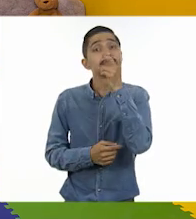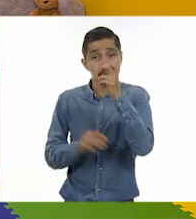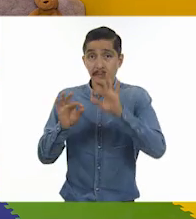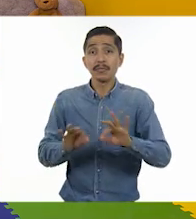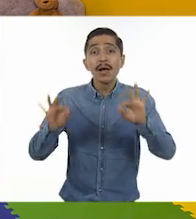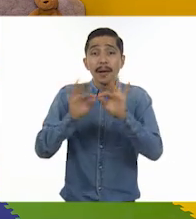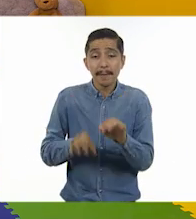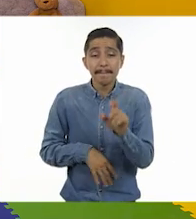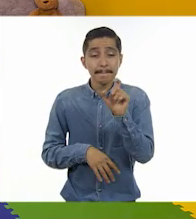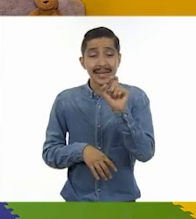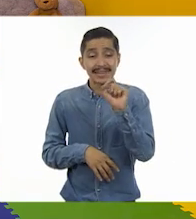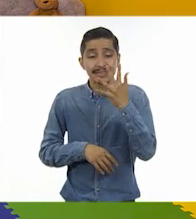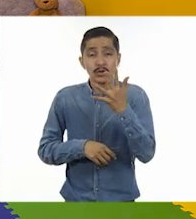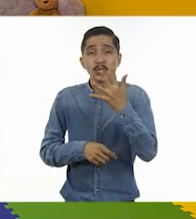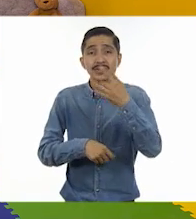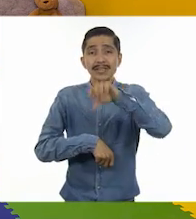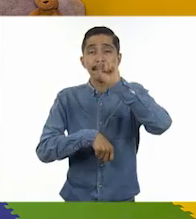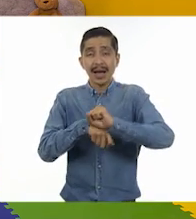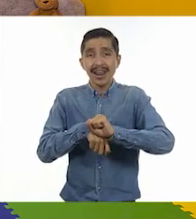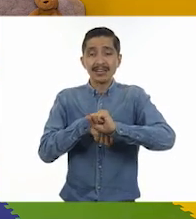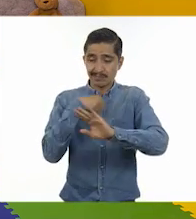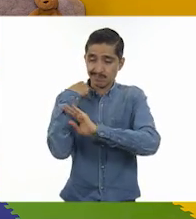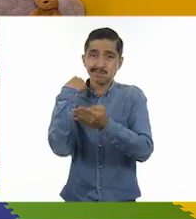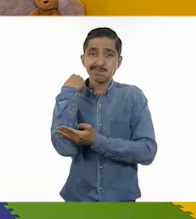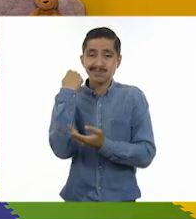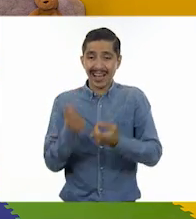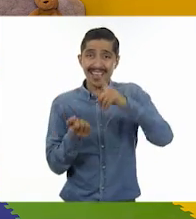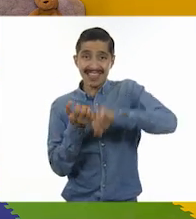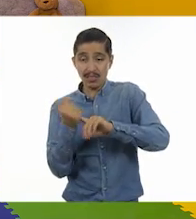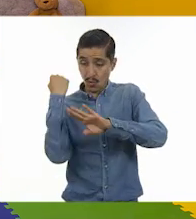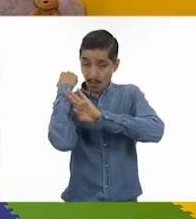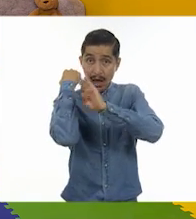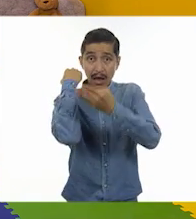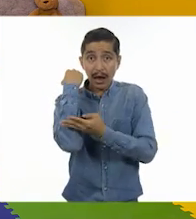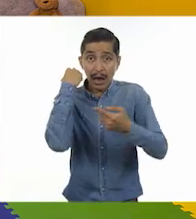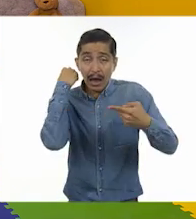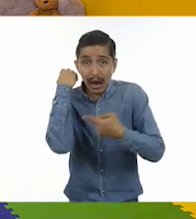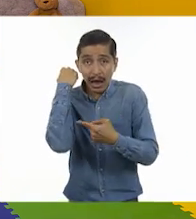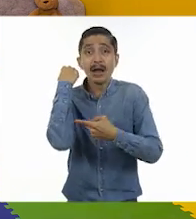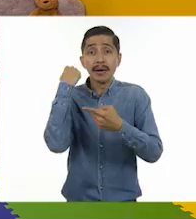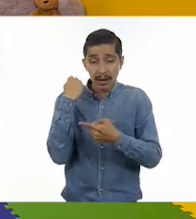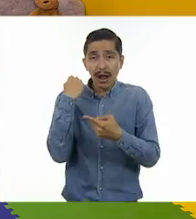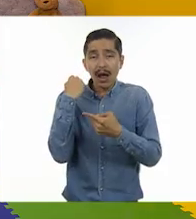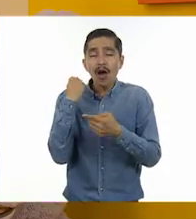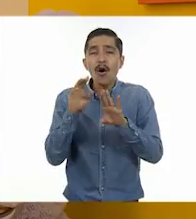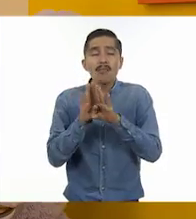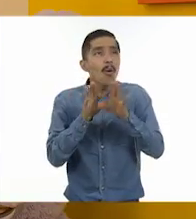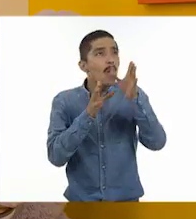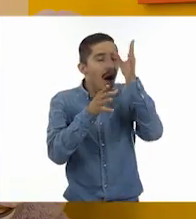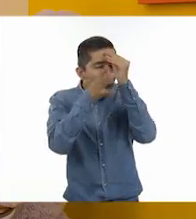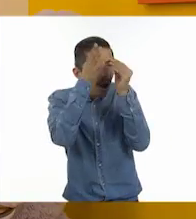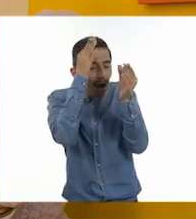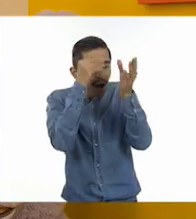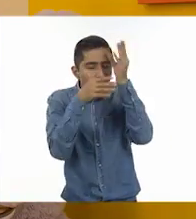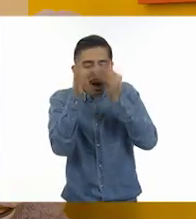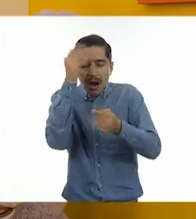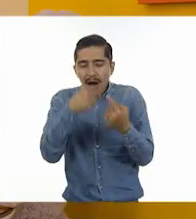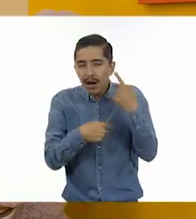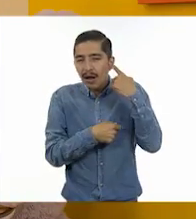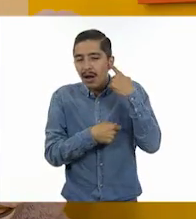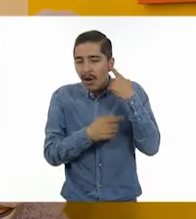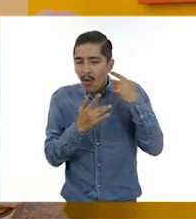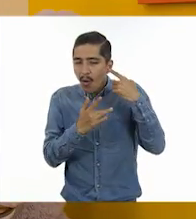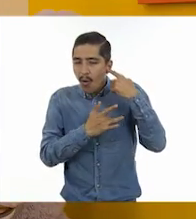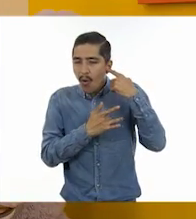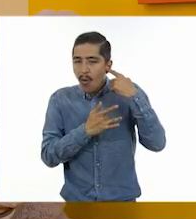las 25 semanas de gestación, es decir, desde el vientre, se van apropiando del lenguaje. Cuando escucha el